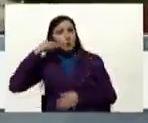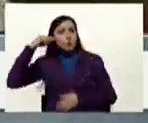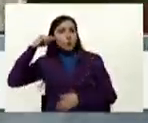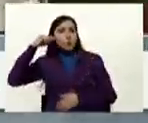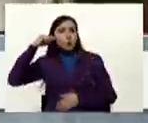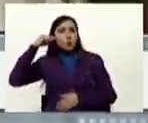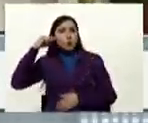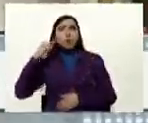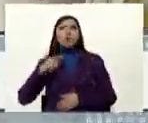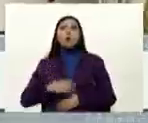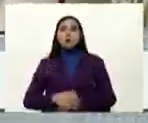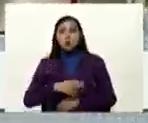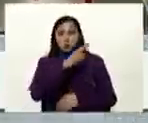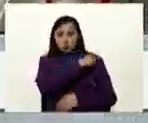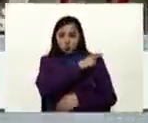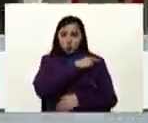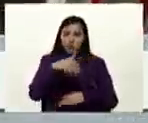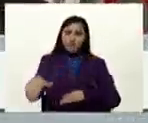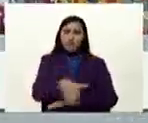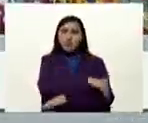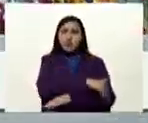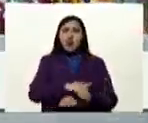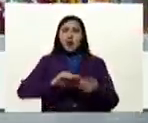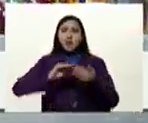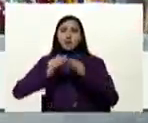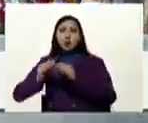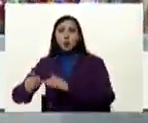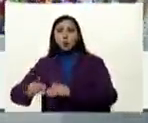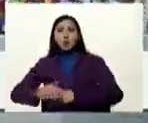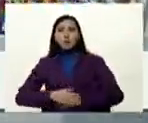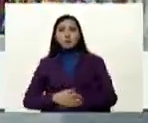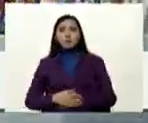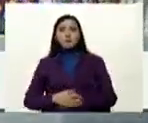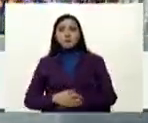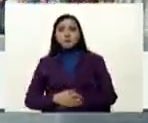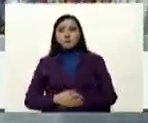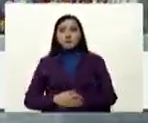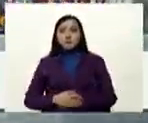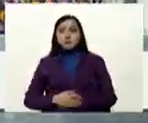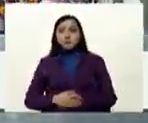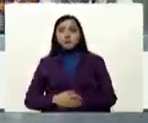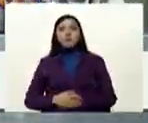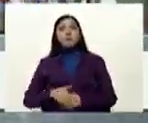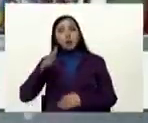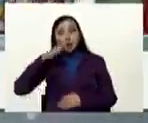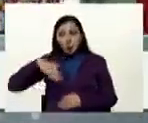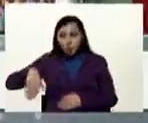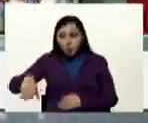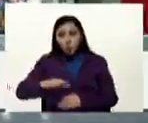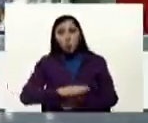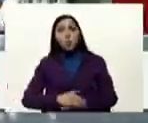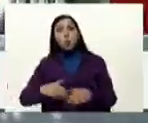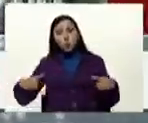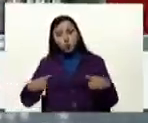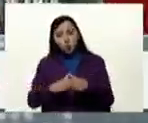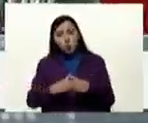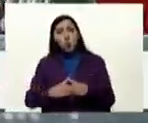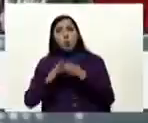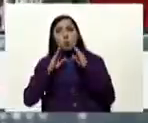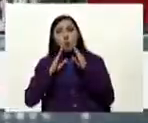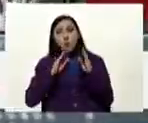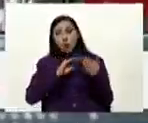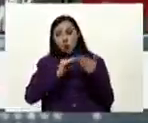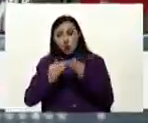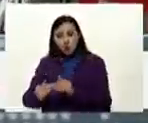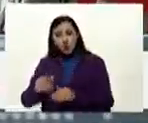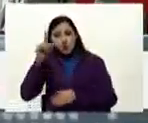las jefas, los jefes de calle, de comunidad, el poder popular, los consejos comunales, en las